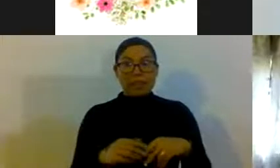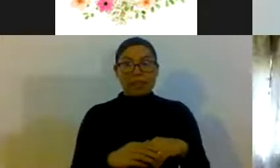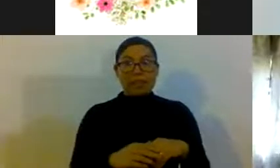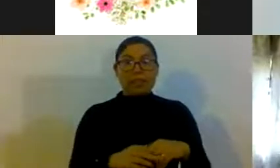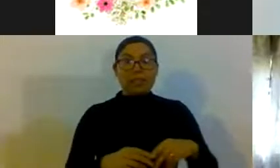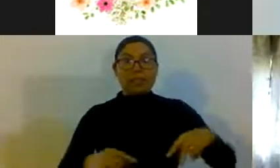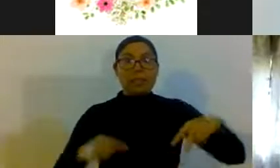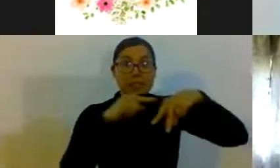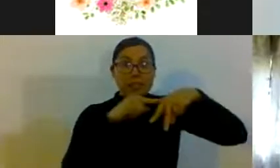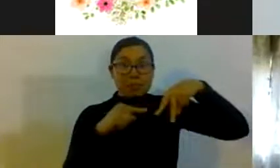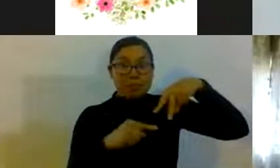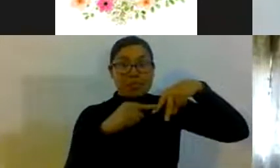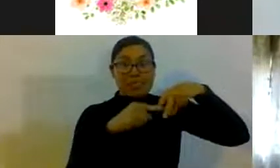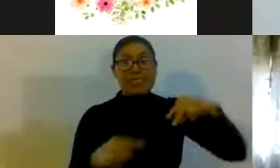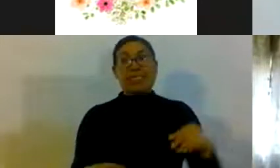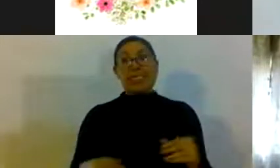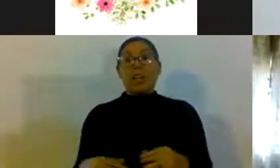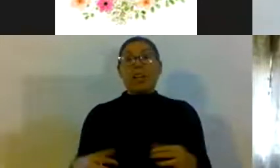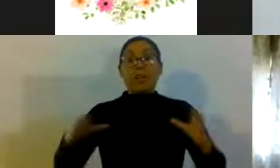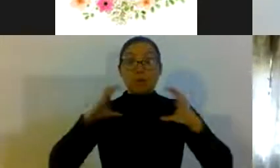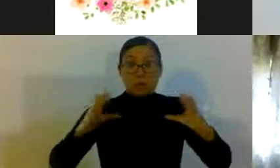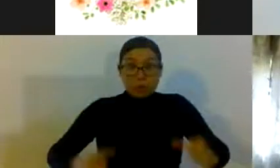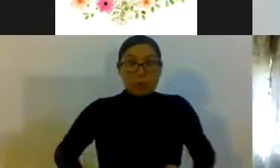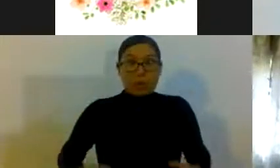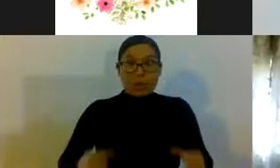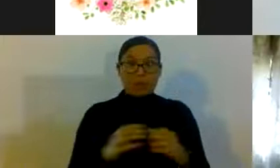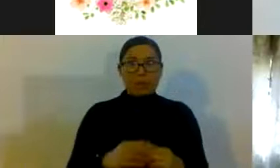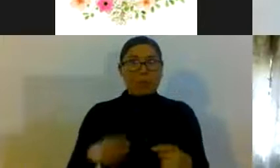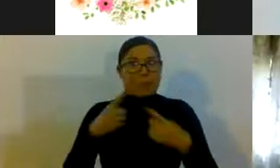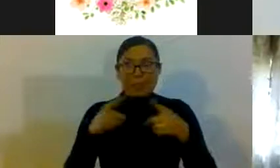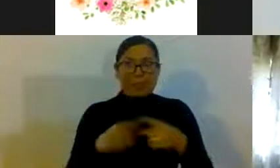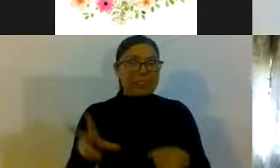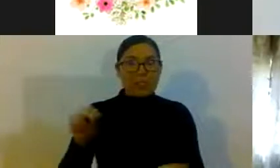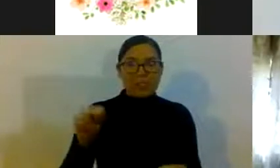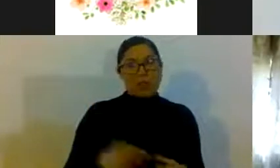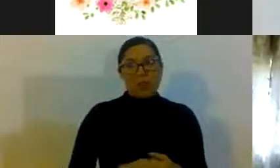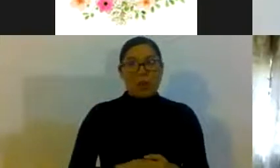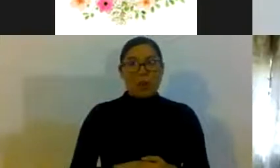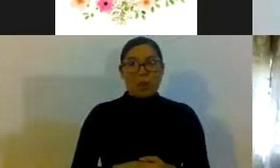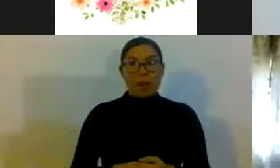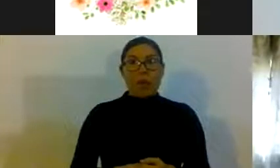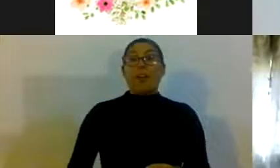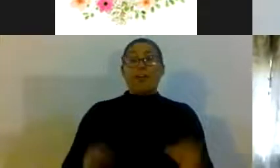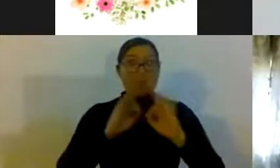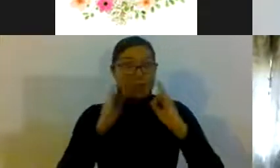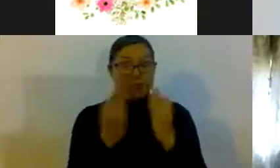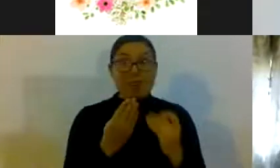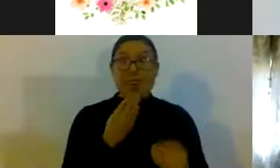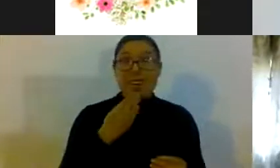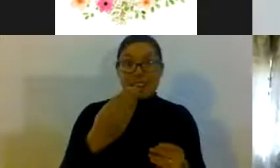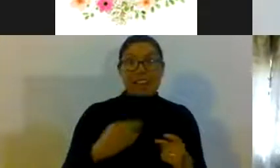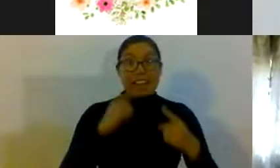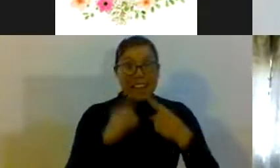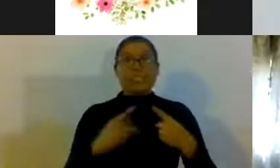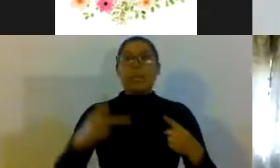crianza, ¿sí? Desde el decir es un pene, es una vagina, funciona de esta forma incluso. Entonces, eso es algo bien